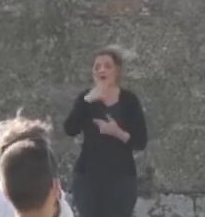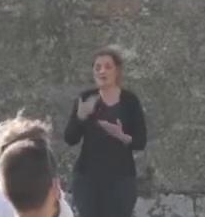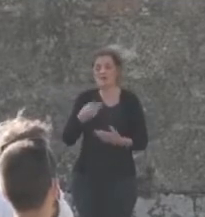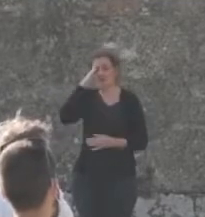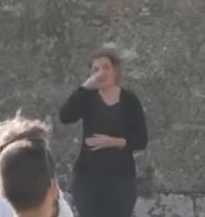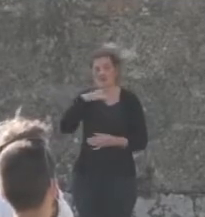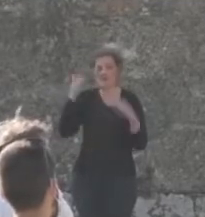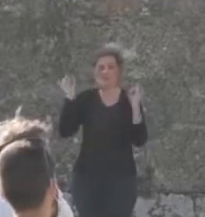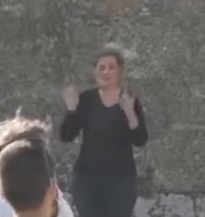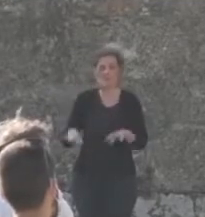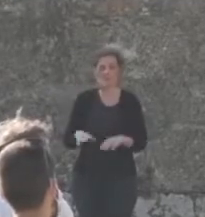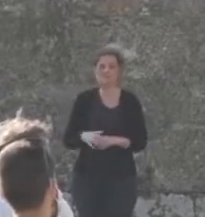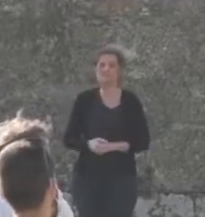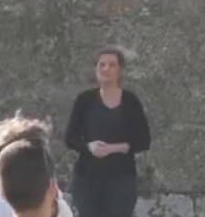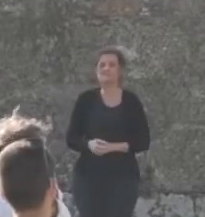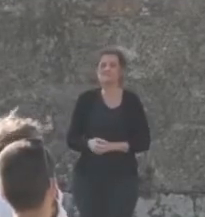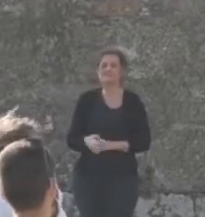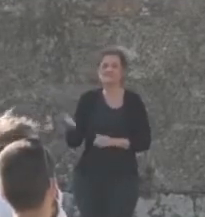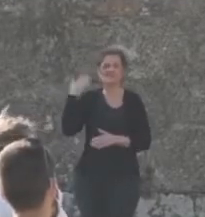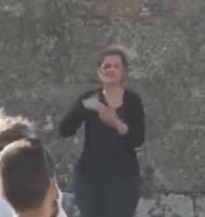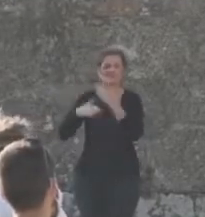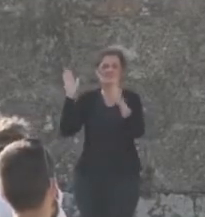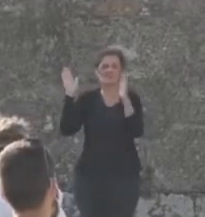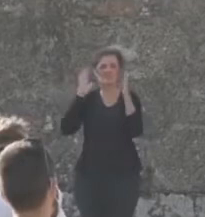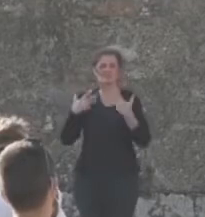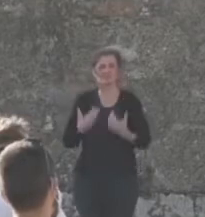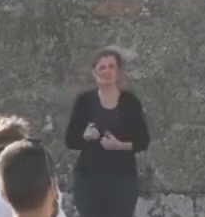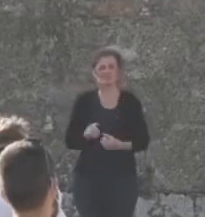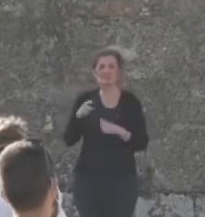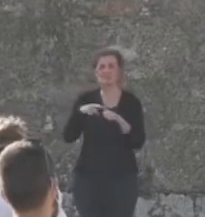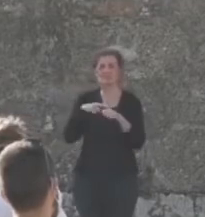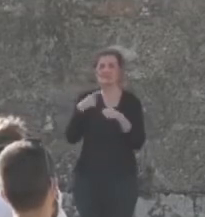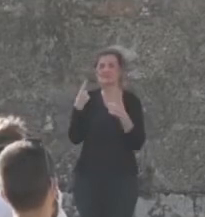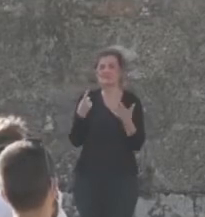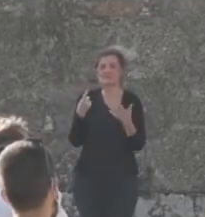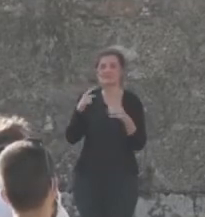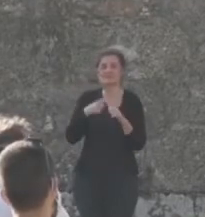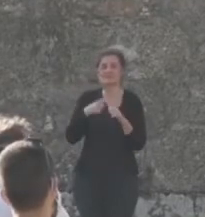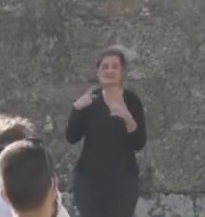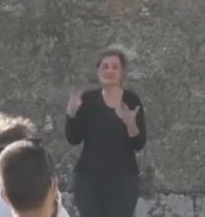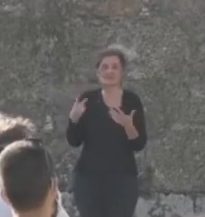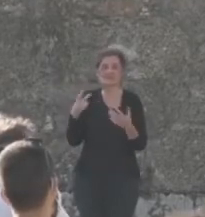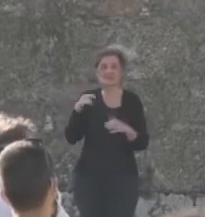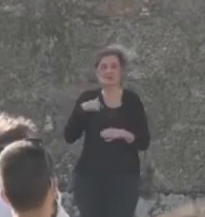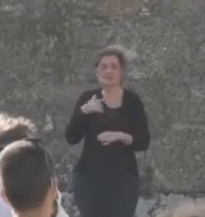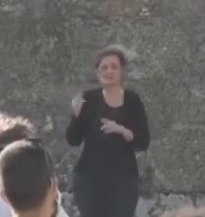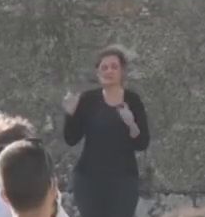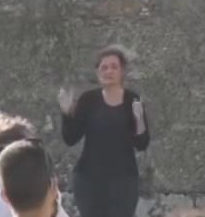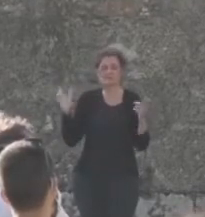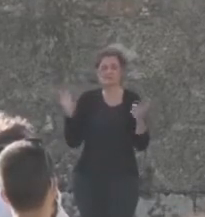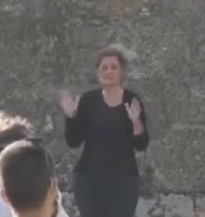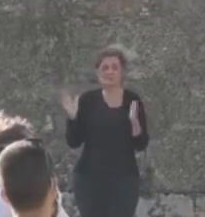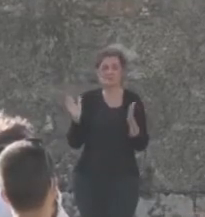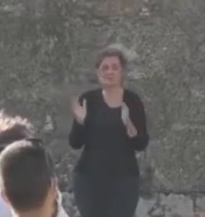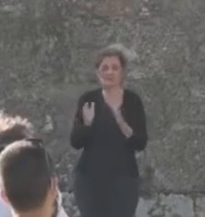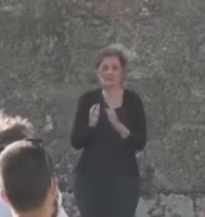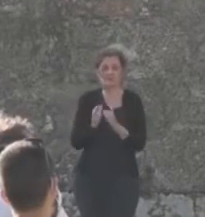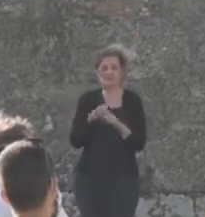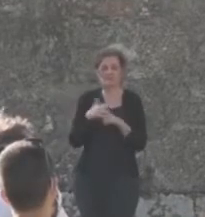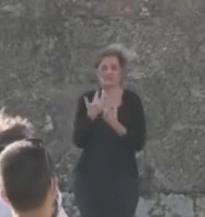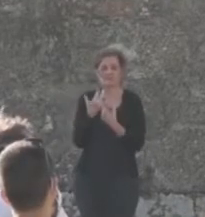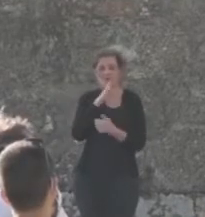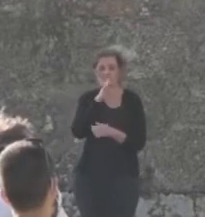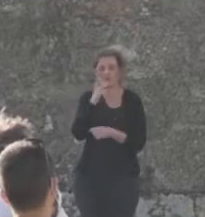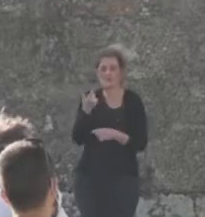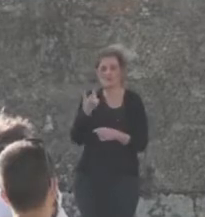meu pai. Dos momentos tráxicos do 36 e 37 foi amainando a situación e houbo lugar